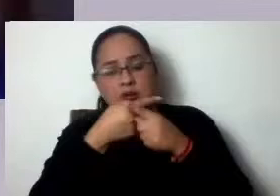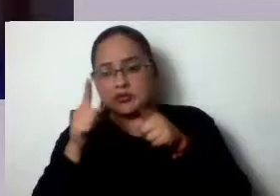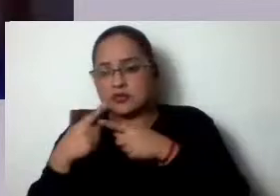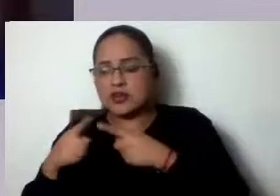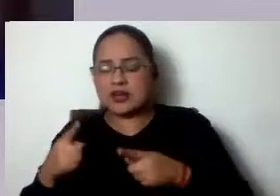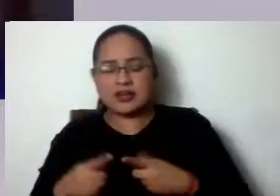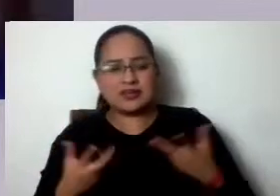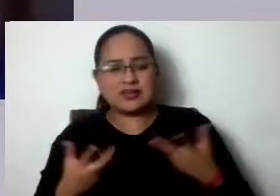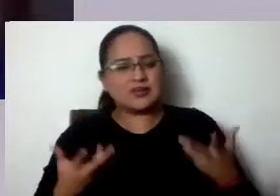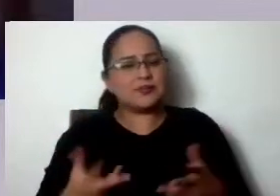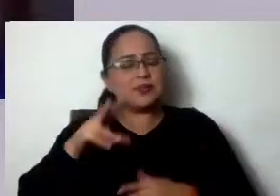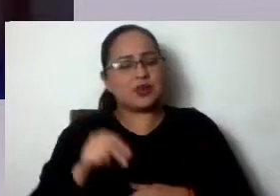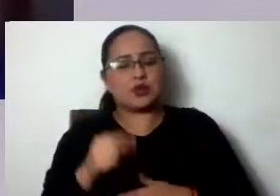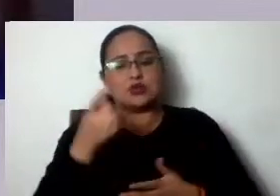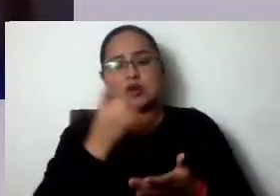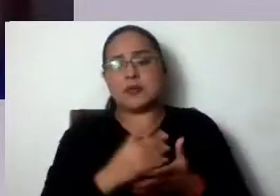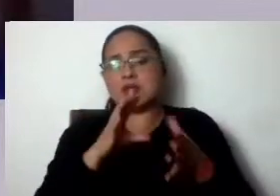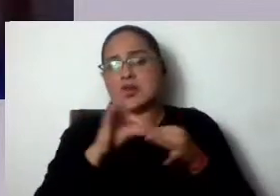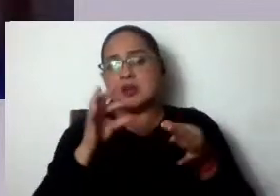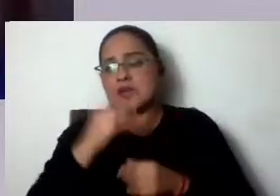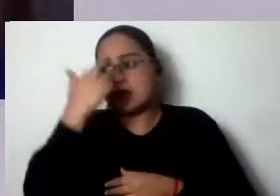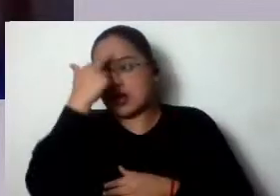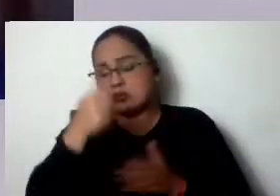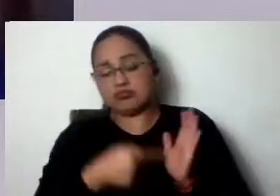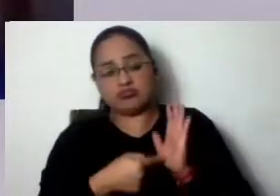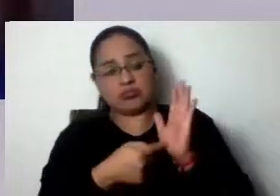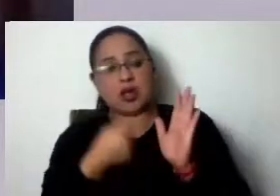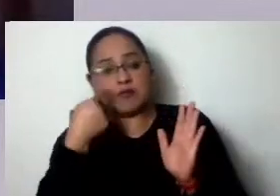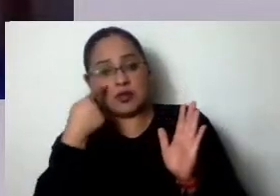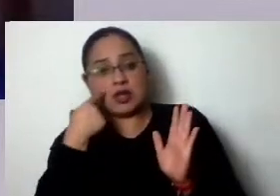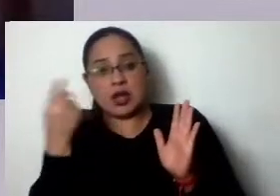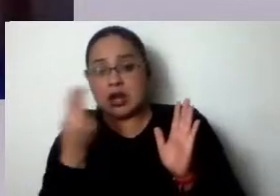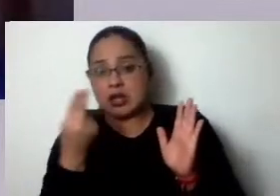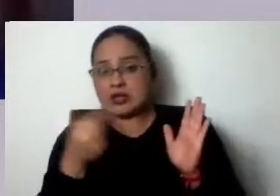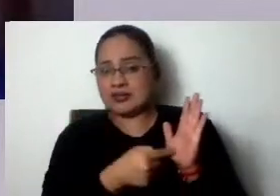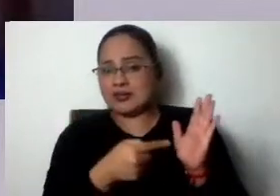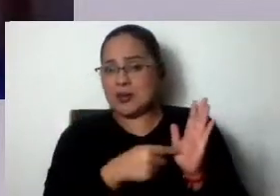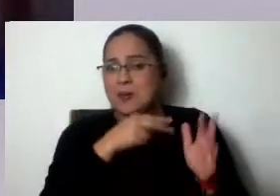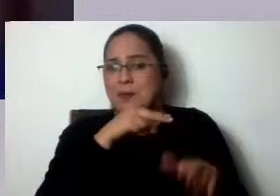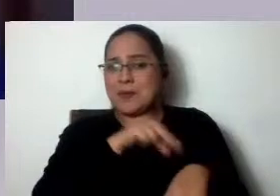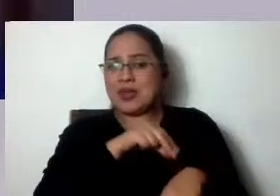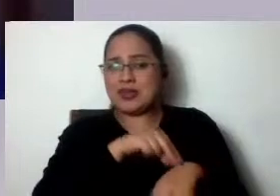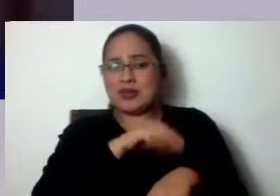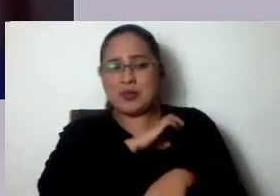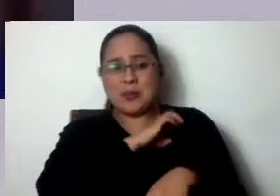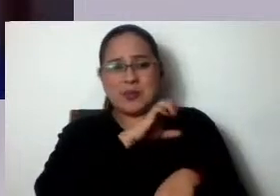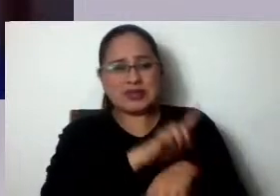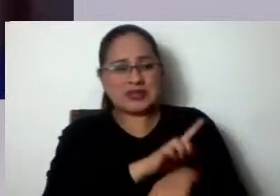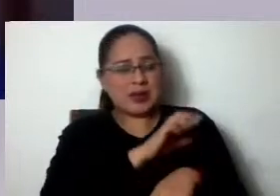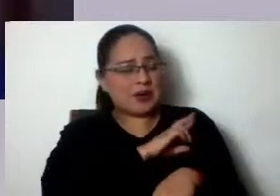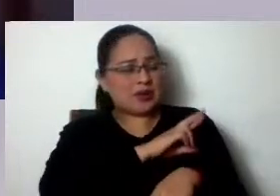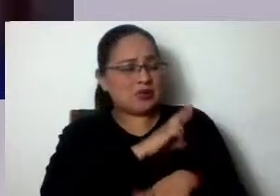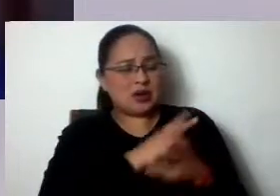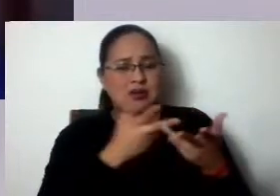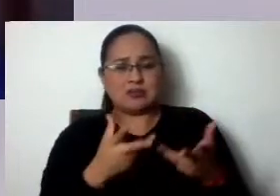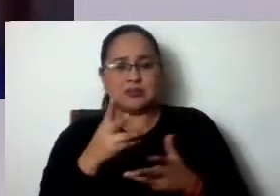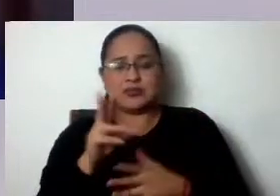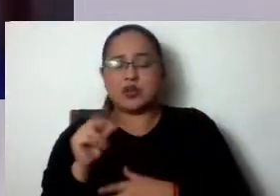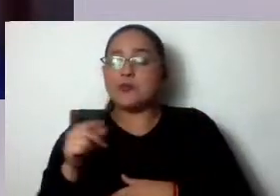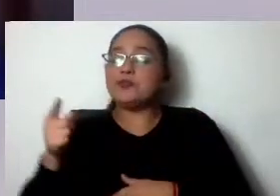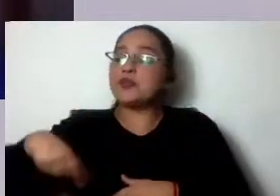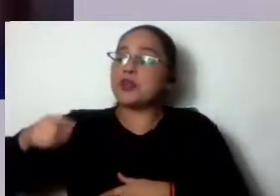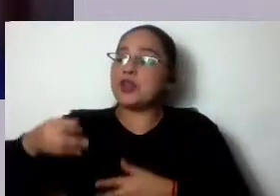por la sola justificación de la receta expedida por médico especialista a partir de lo anterior la sala